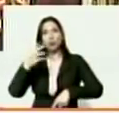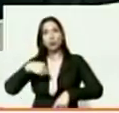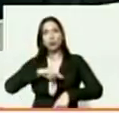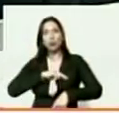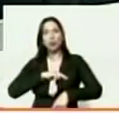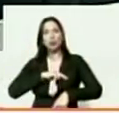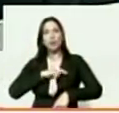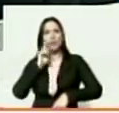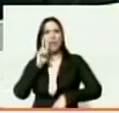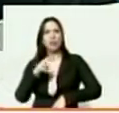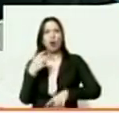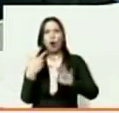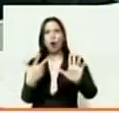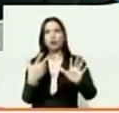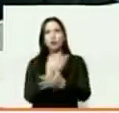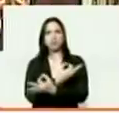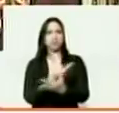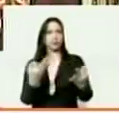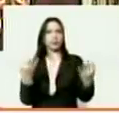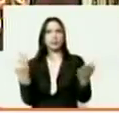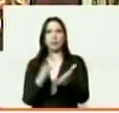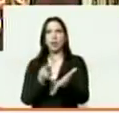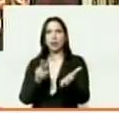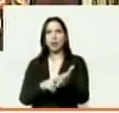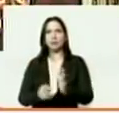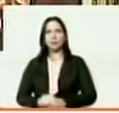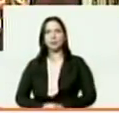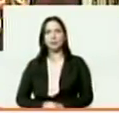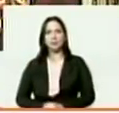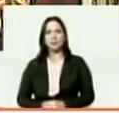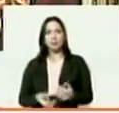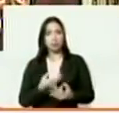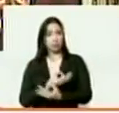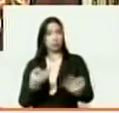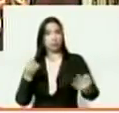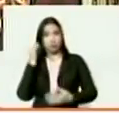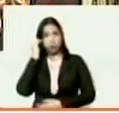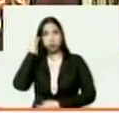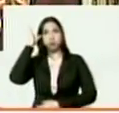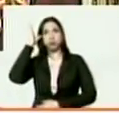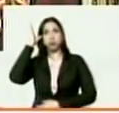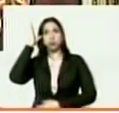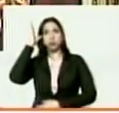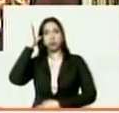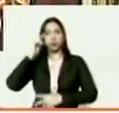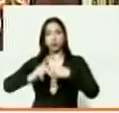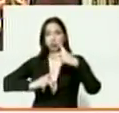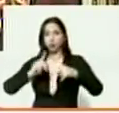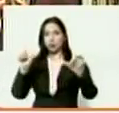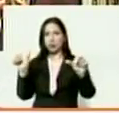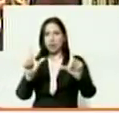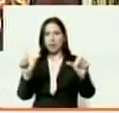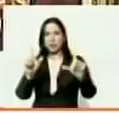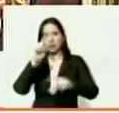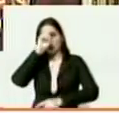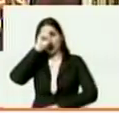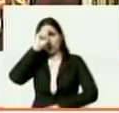8. Excelente, de verdad. Extraordinaria la capacidad de producción televisiva de